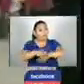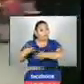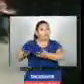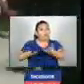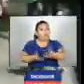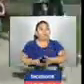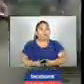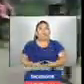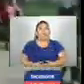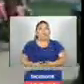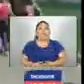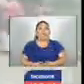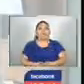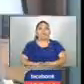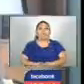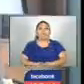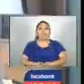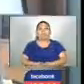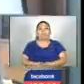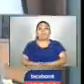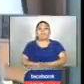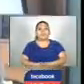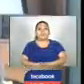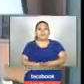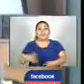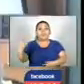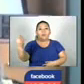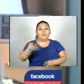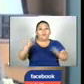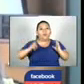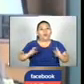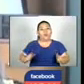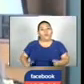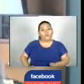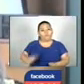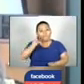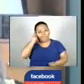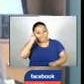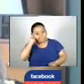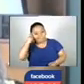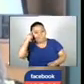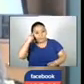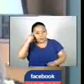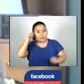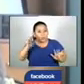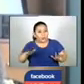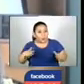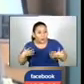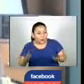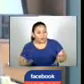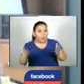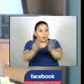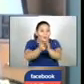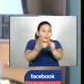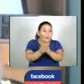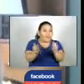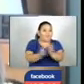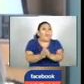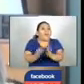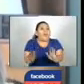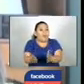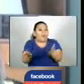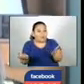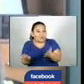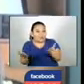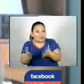que obliga es a que los gobiernos se sienten y puedan atender las causas estructurales que generan